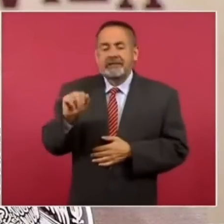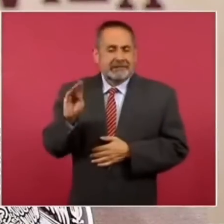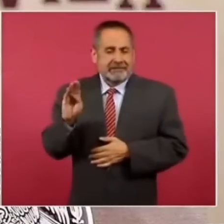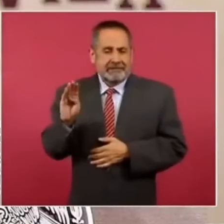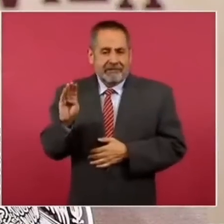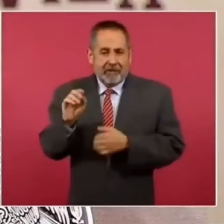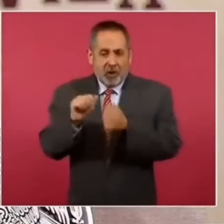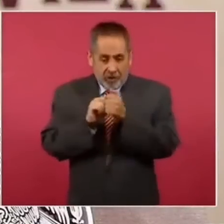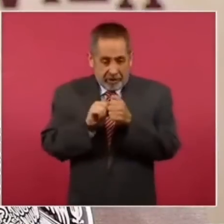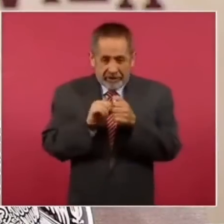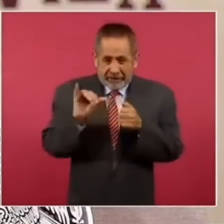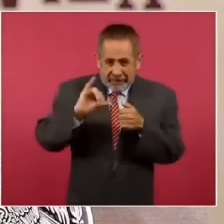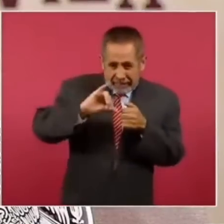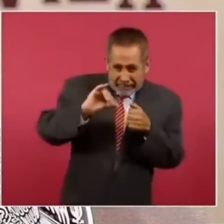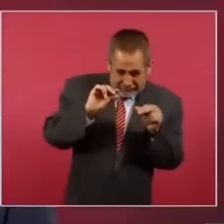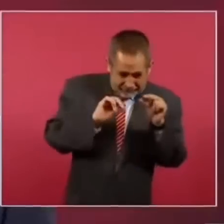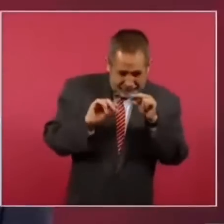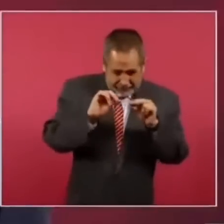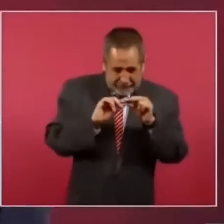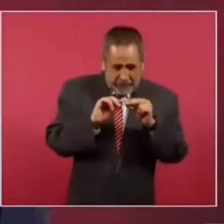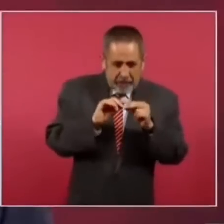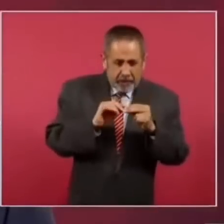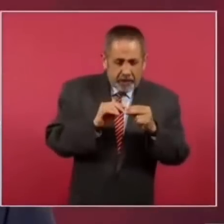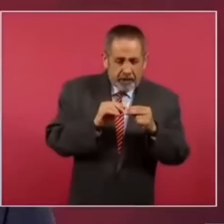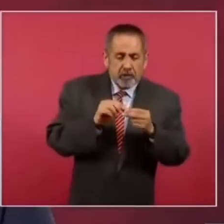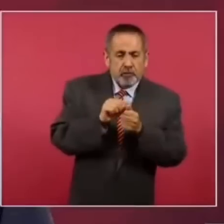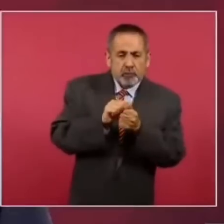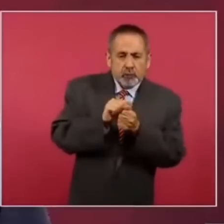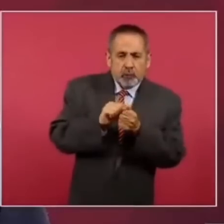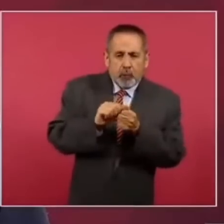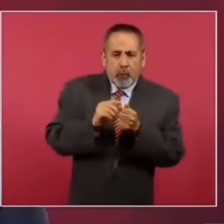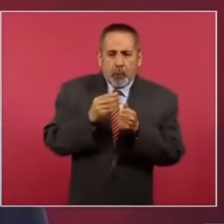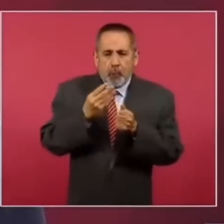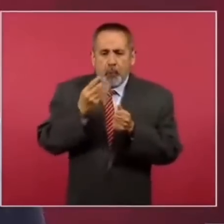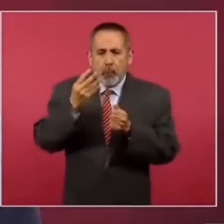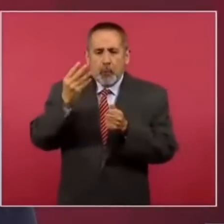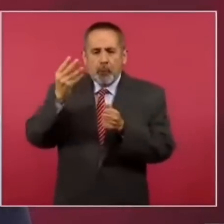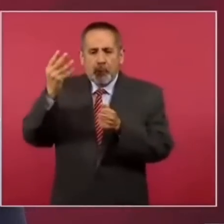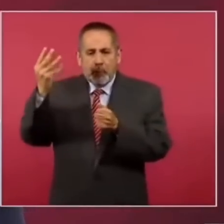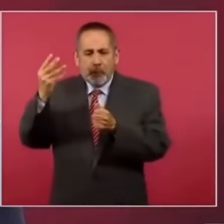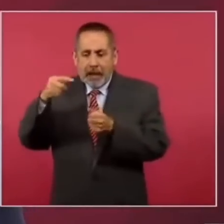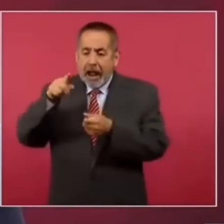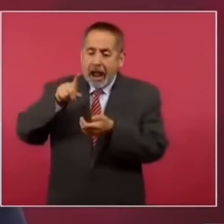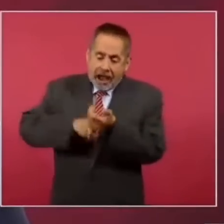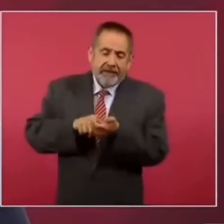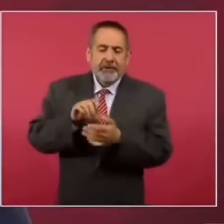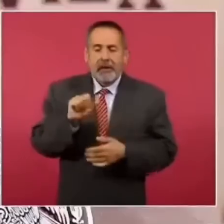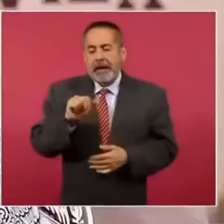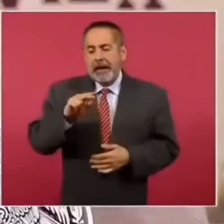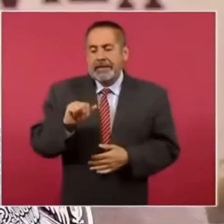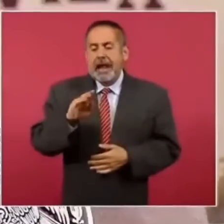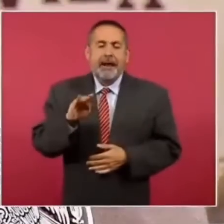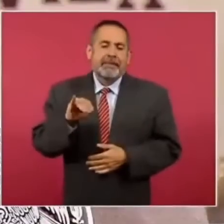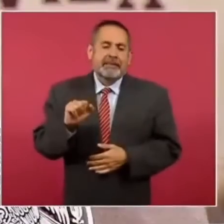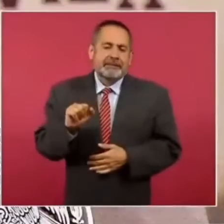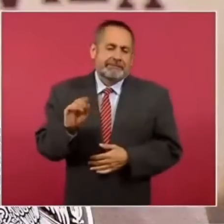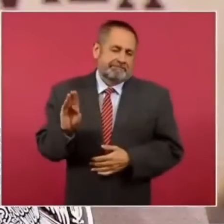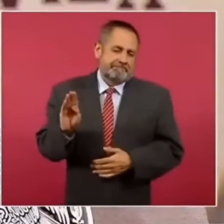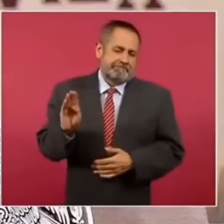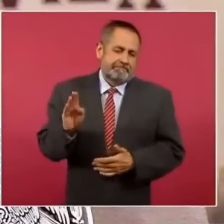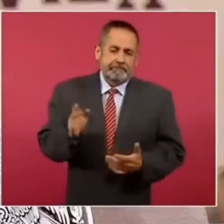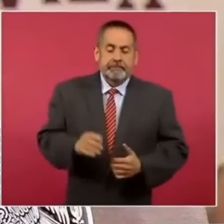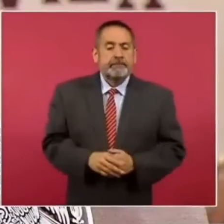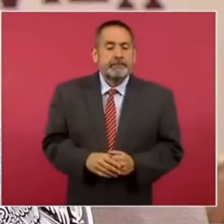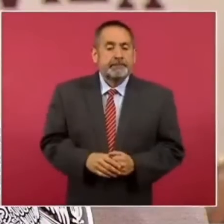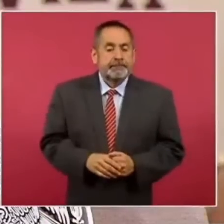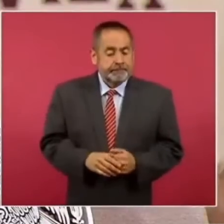también en los líquidos que se vaporizan con los vapeadores. Entonces, también hay otros